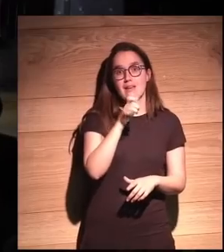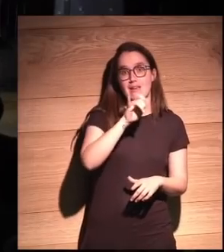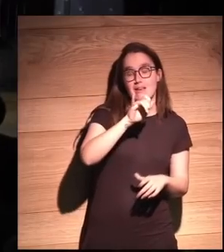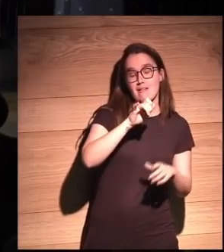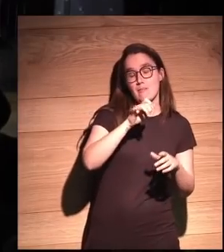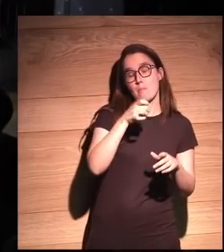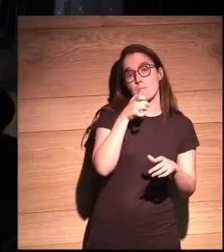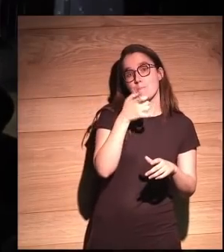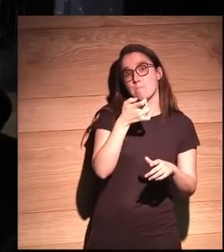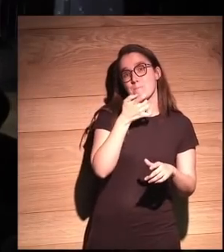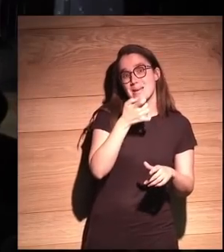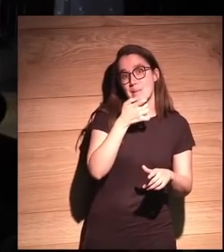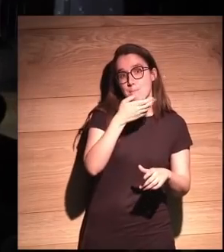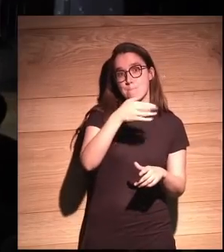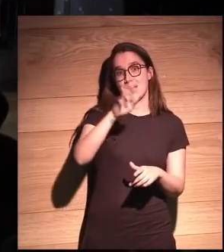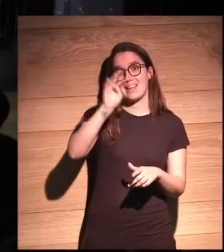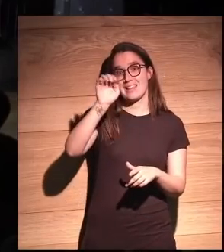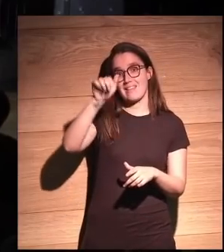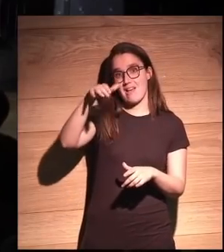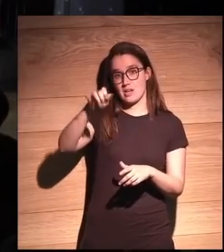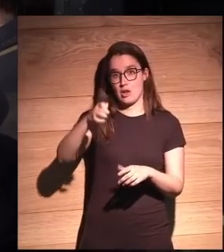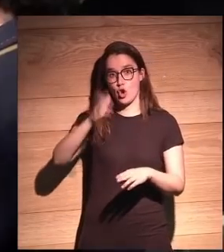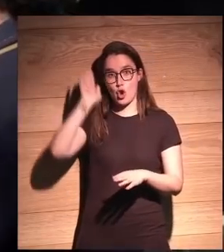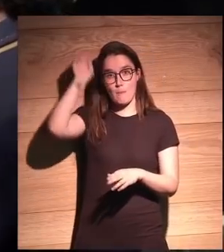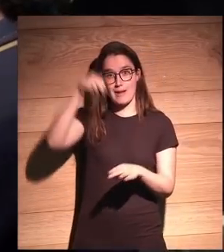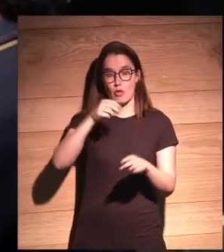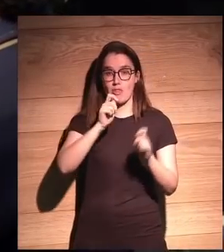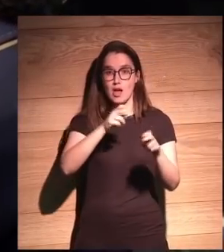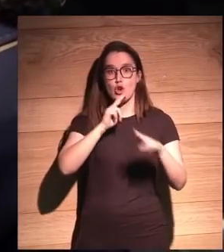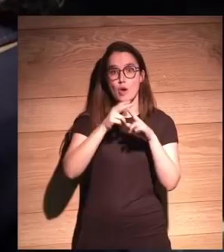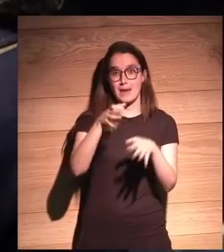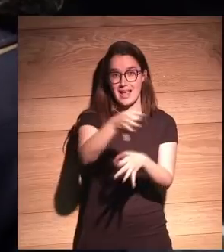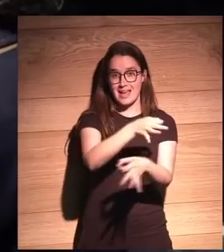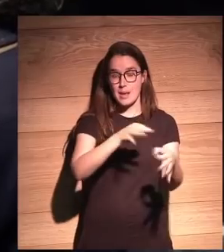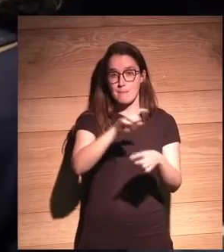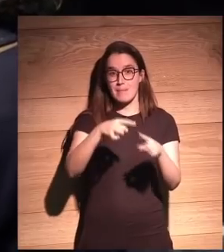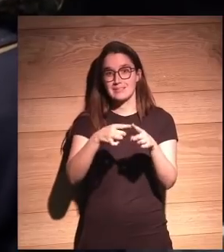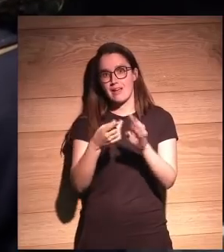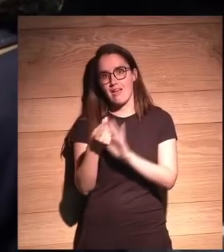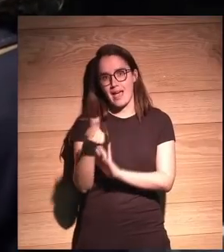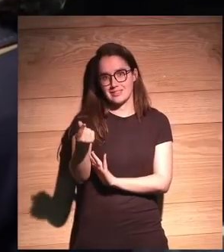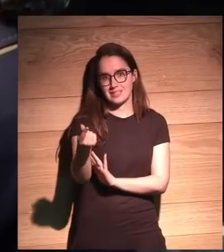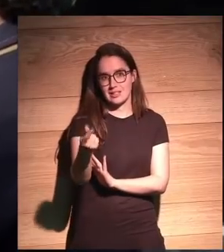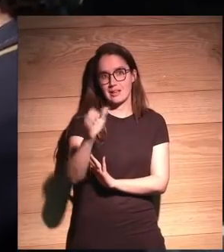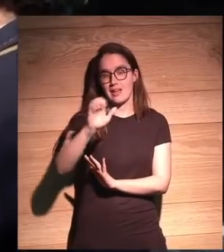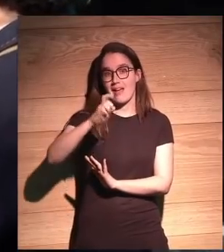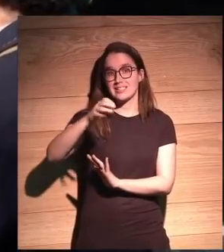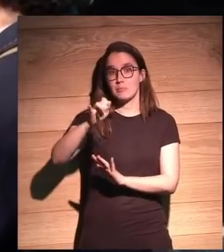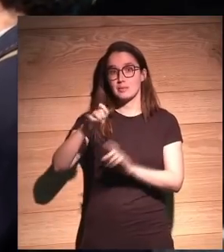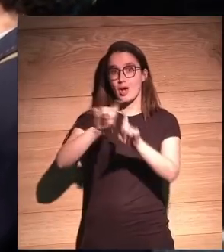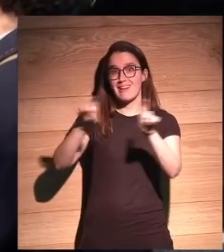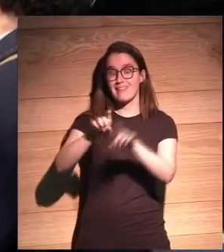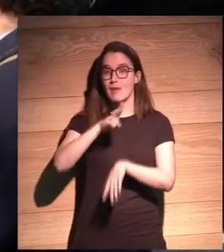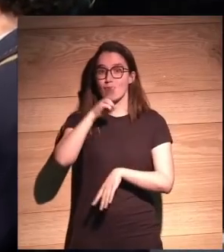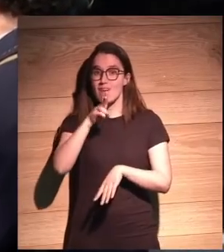de Britania, que es como los romanos llamamos a las islas, y a partir de exit, esa palabra que vemos en los carteles,